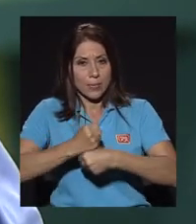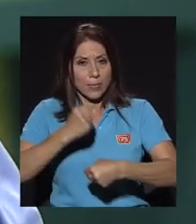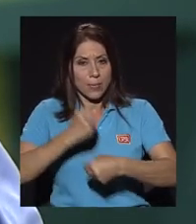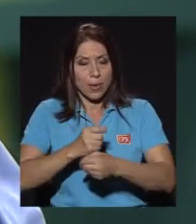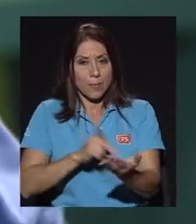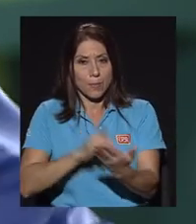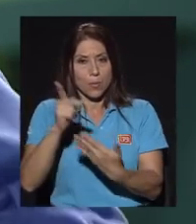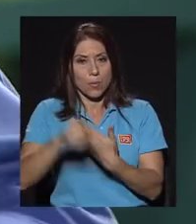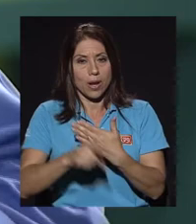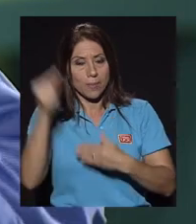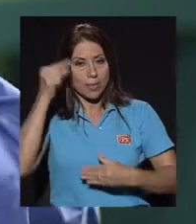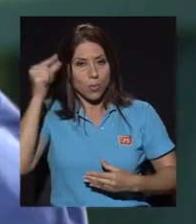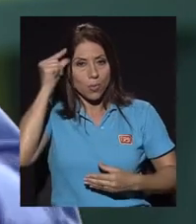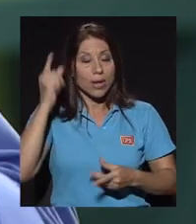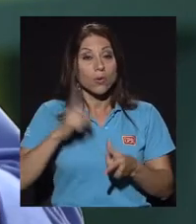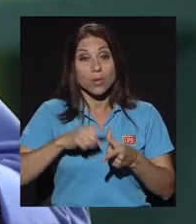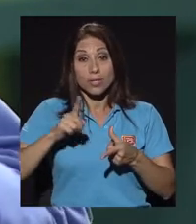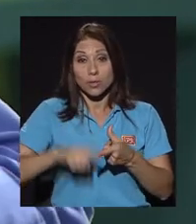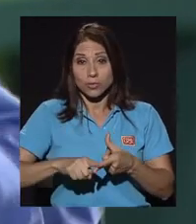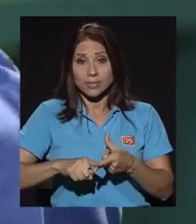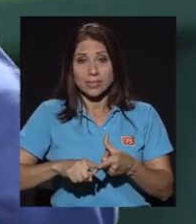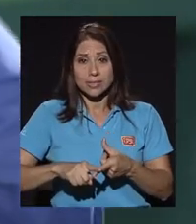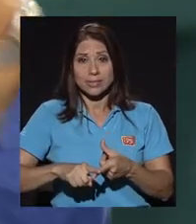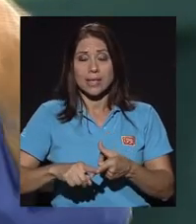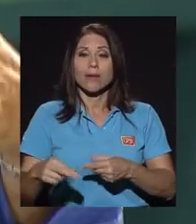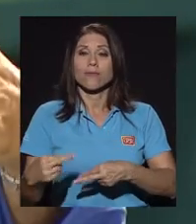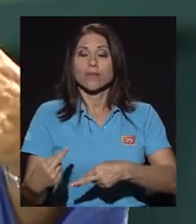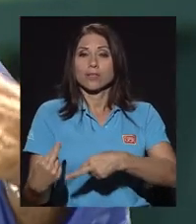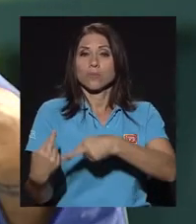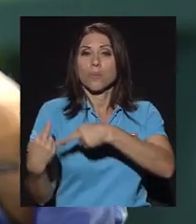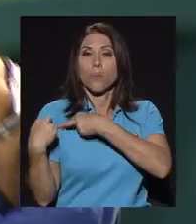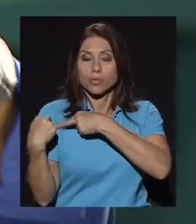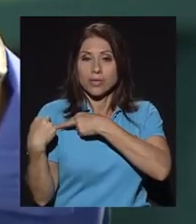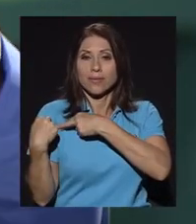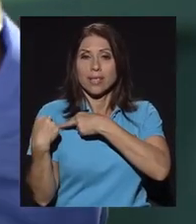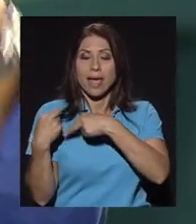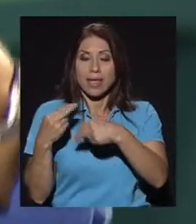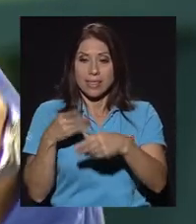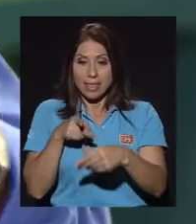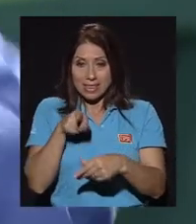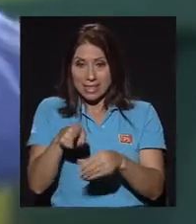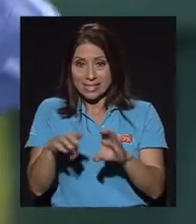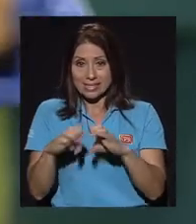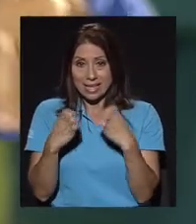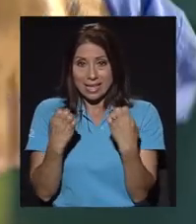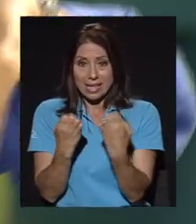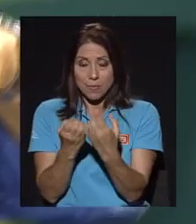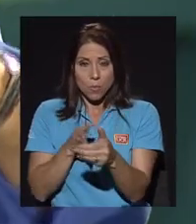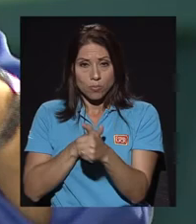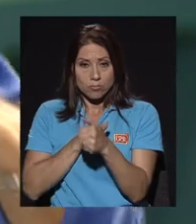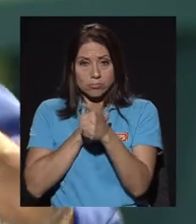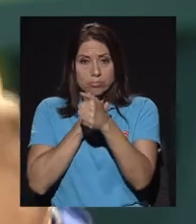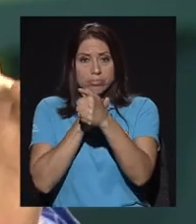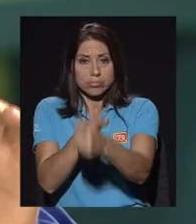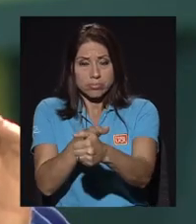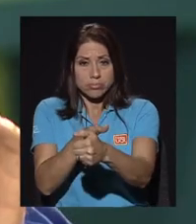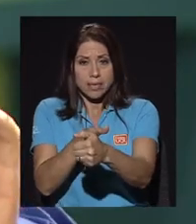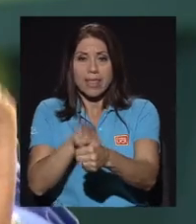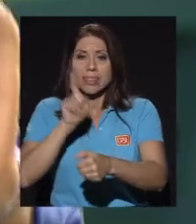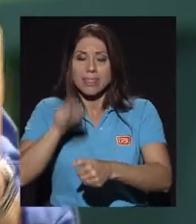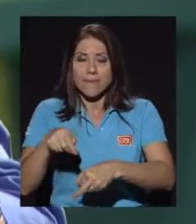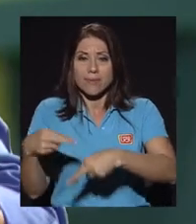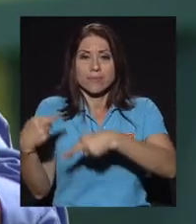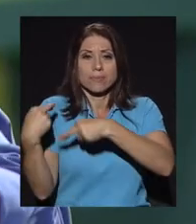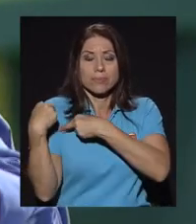programa de gobierno. Entonces, las responsabilidades de liderar ese equipo han de ser